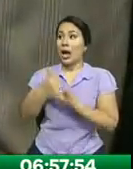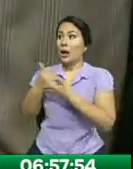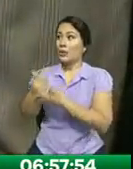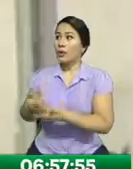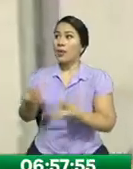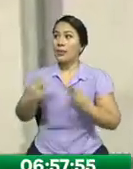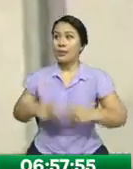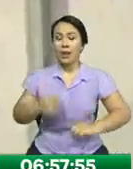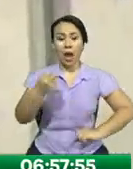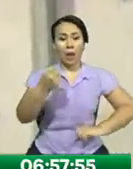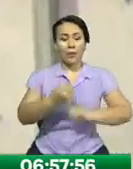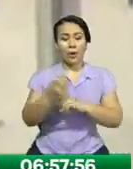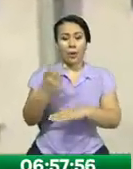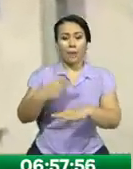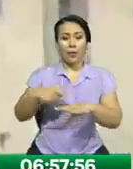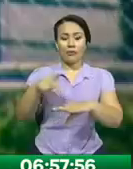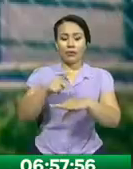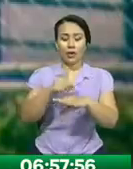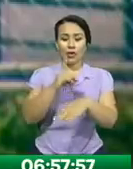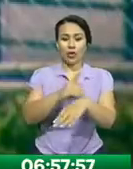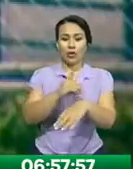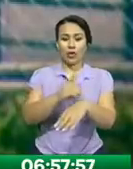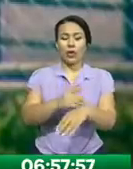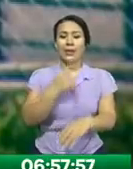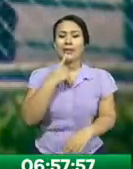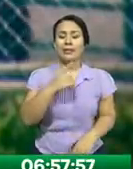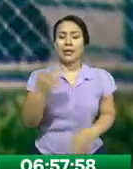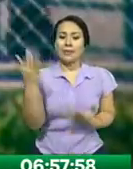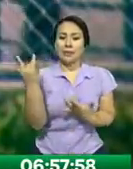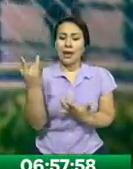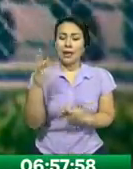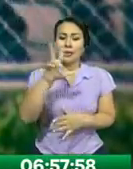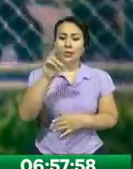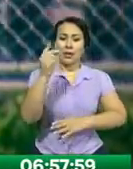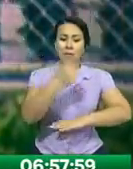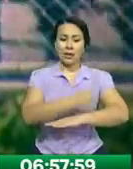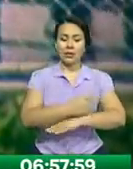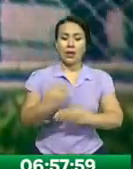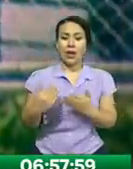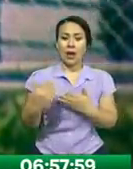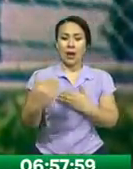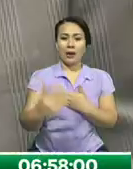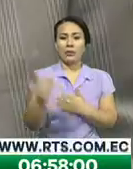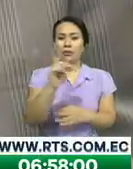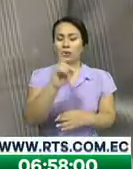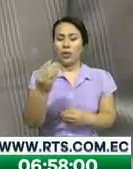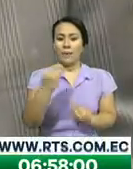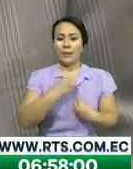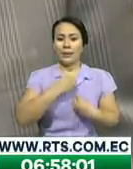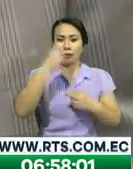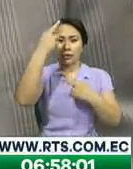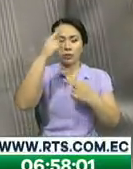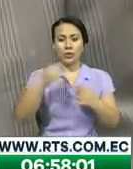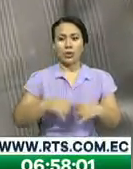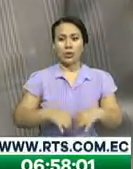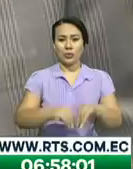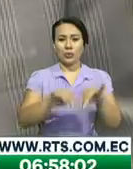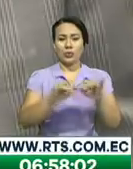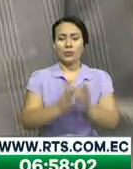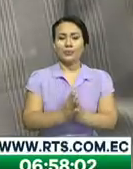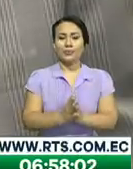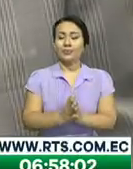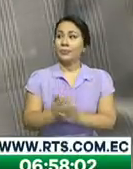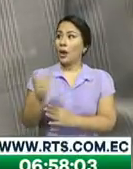será apoyado por un profesional. Buscan que en los 30 días de prisión preventiva no haya novedades. Si va a continuar intentándose el